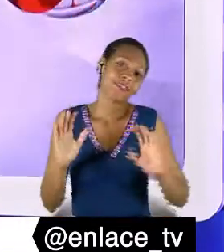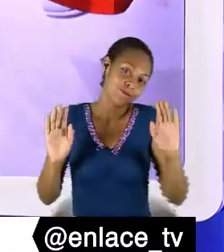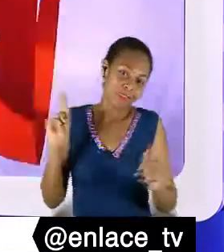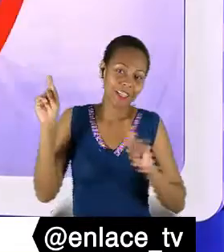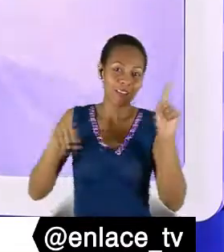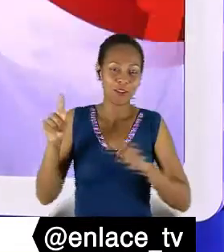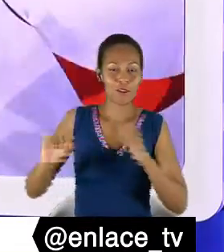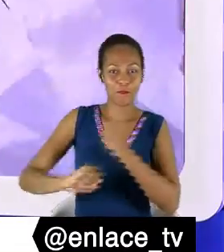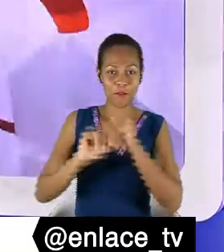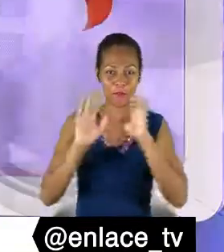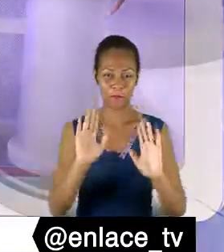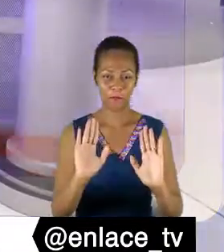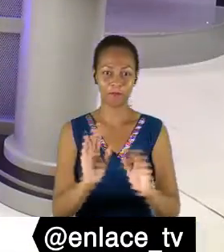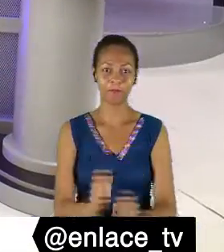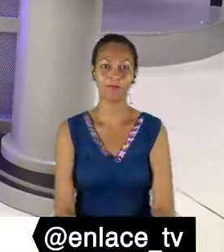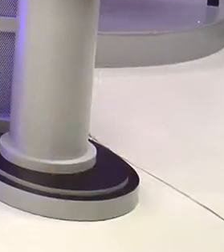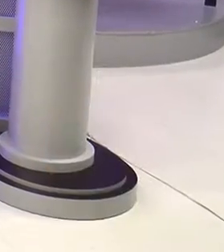Ya regresamos.